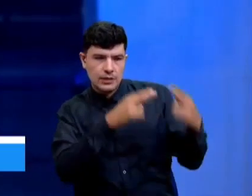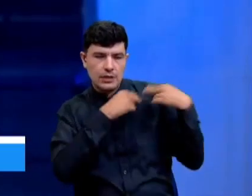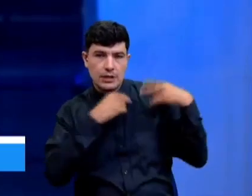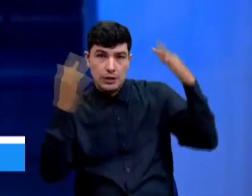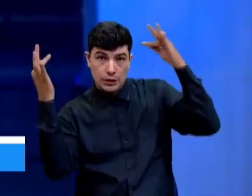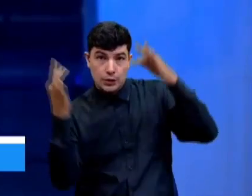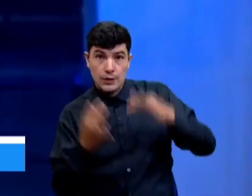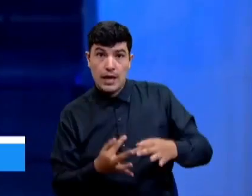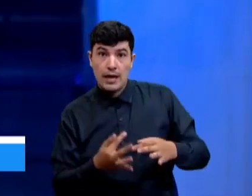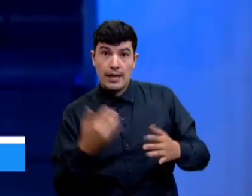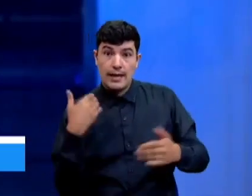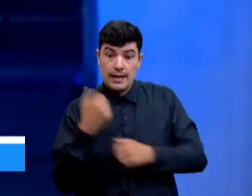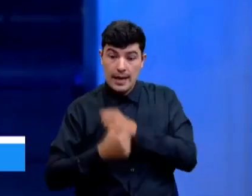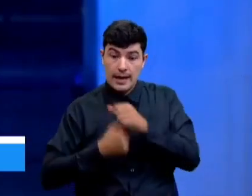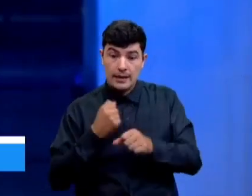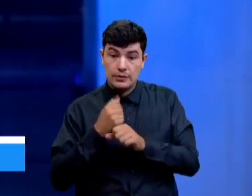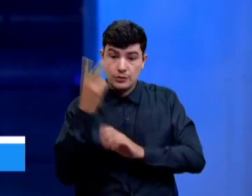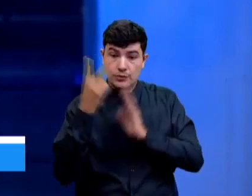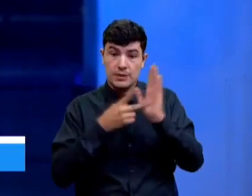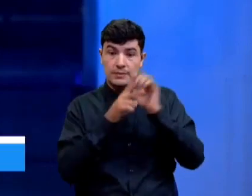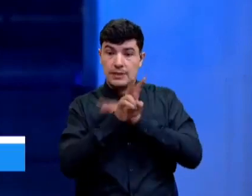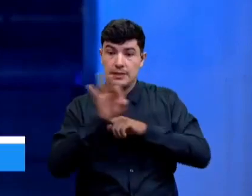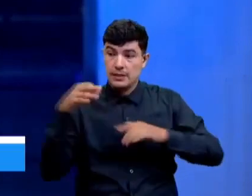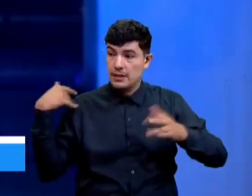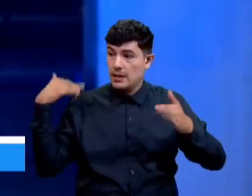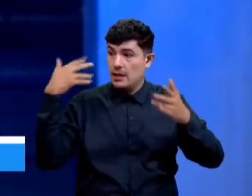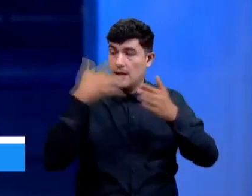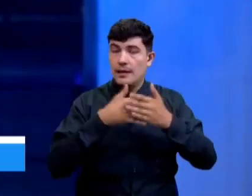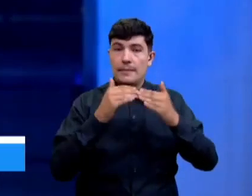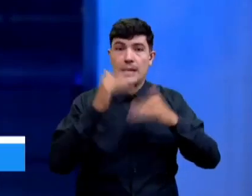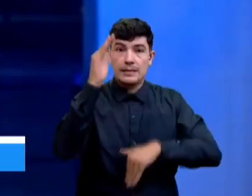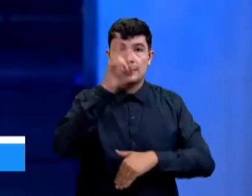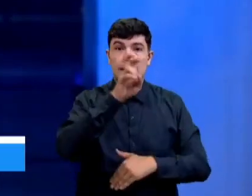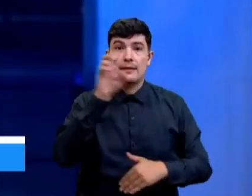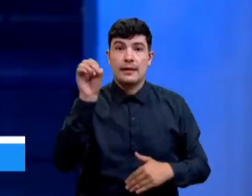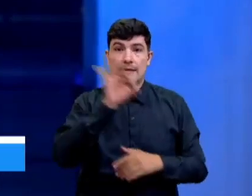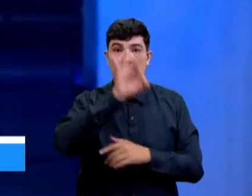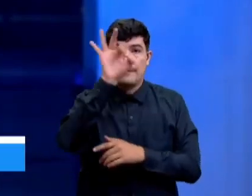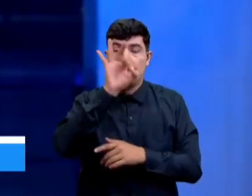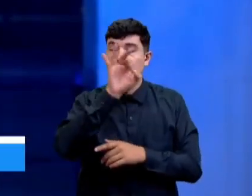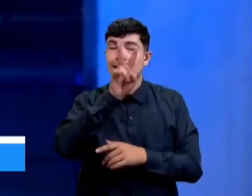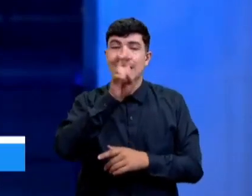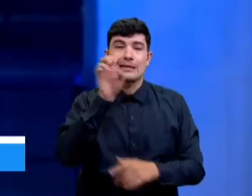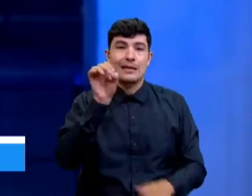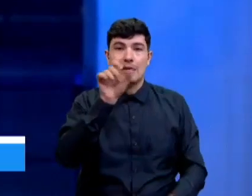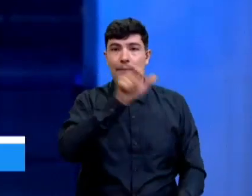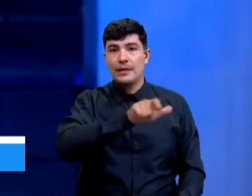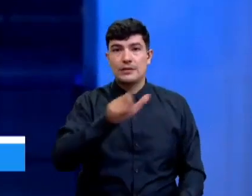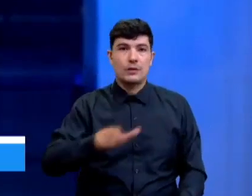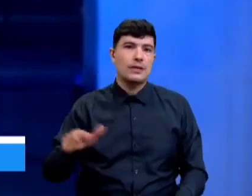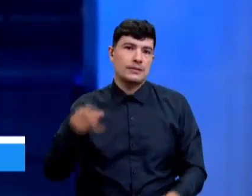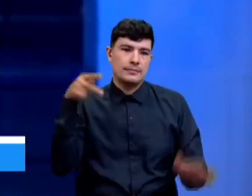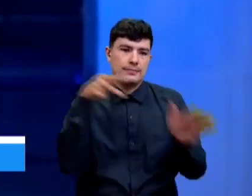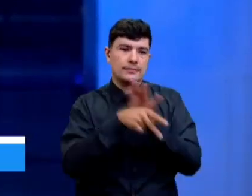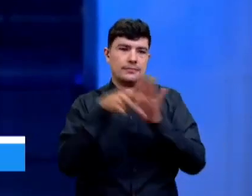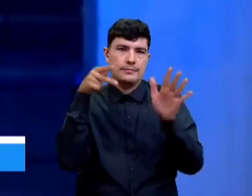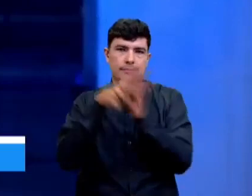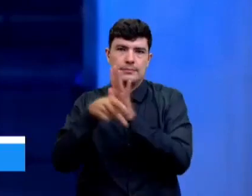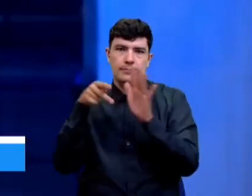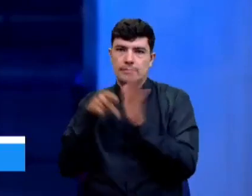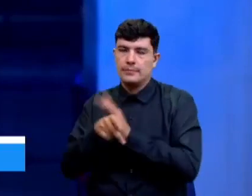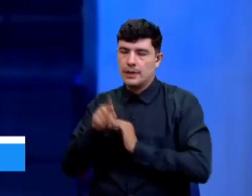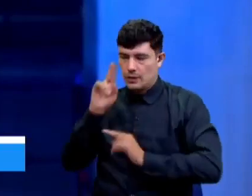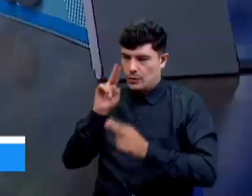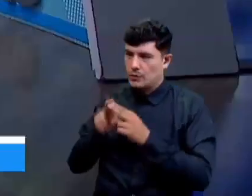más de 70 en lo que va corrido del 2023. Por eso regresamos al municipio de Girón en Santander con Karina Chacón. Karina, usted también conoció